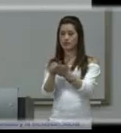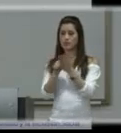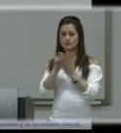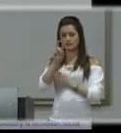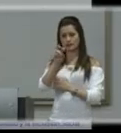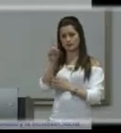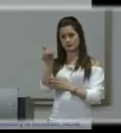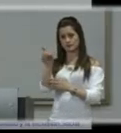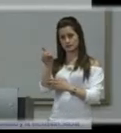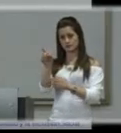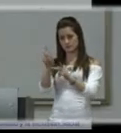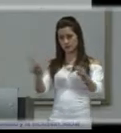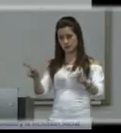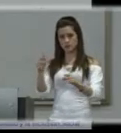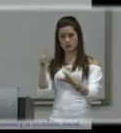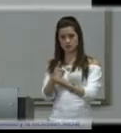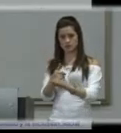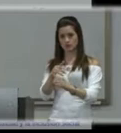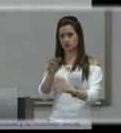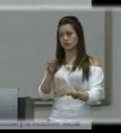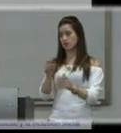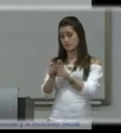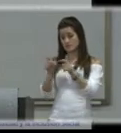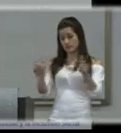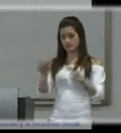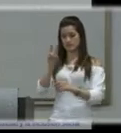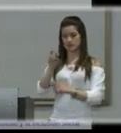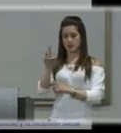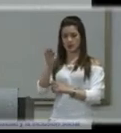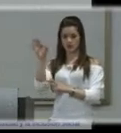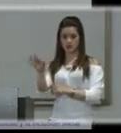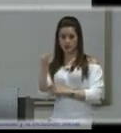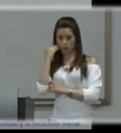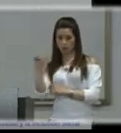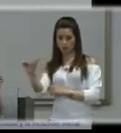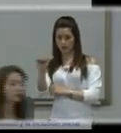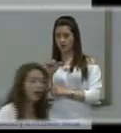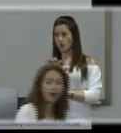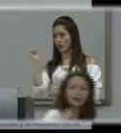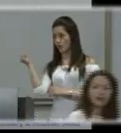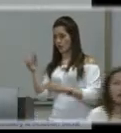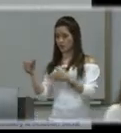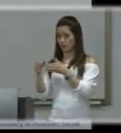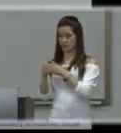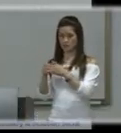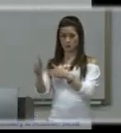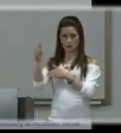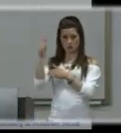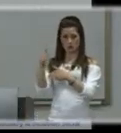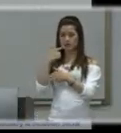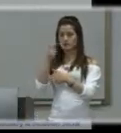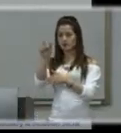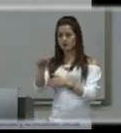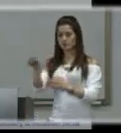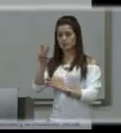el 2008 y el 2011, 71% mujeres. El Consejo Superior de la Judicatura, 78